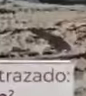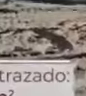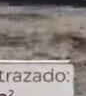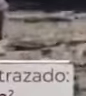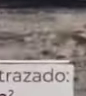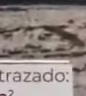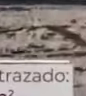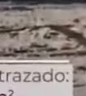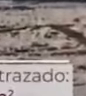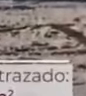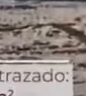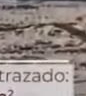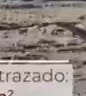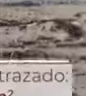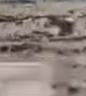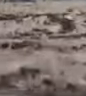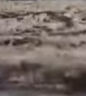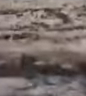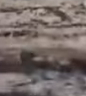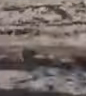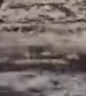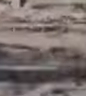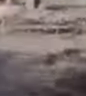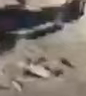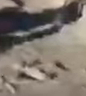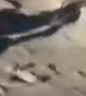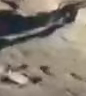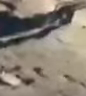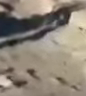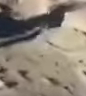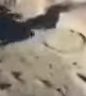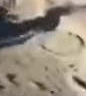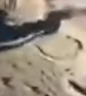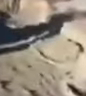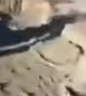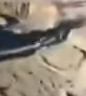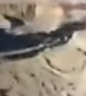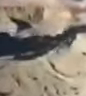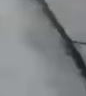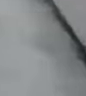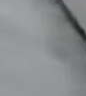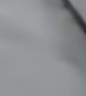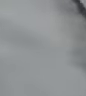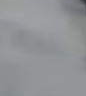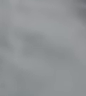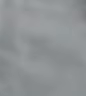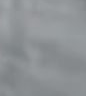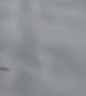We'll be right back.